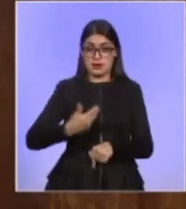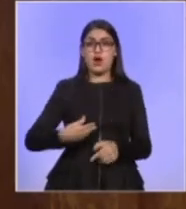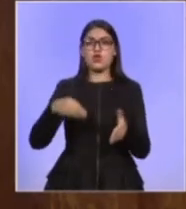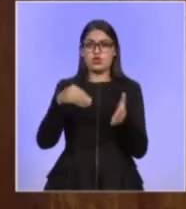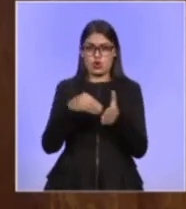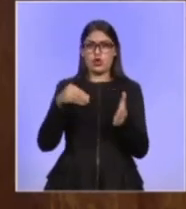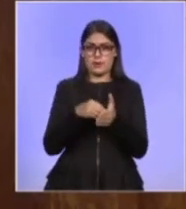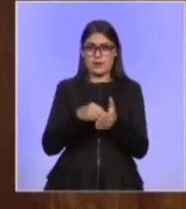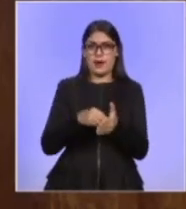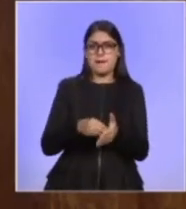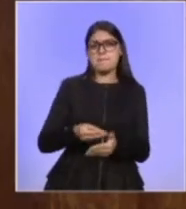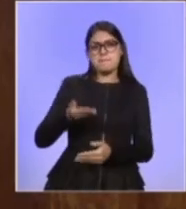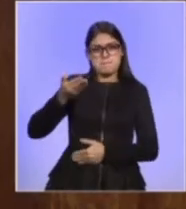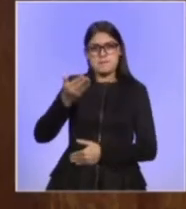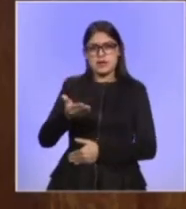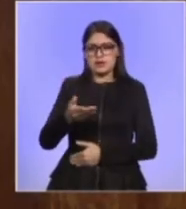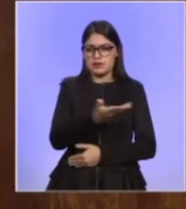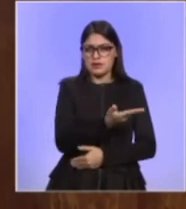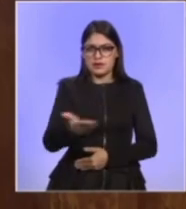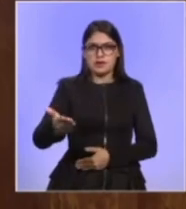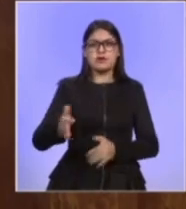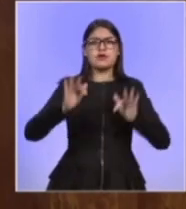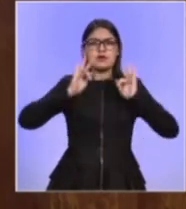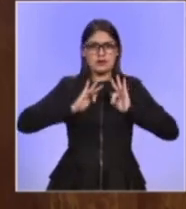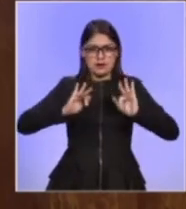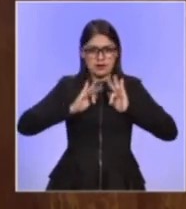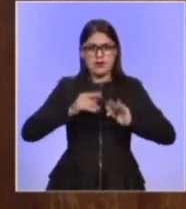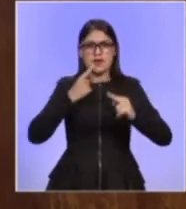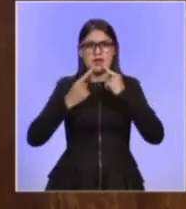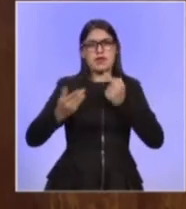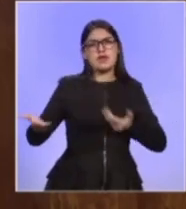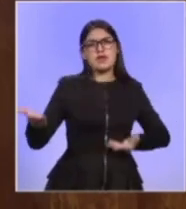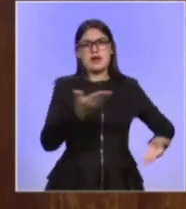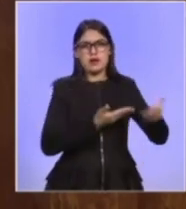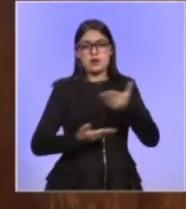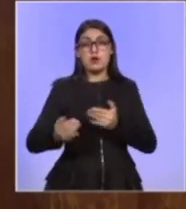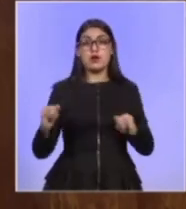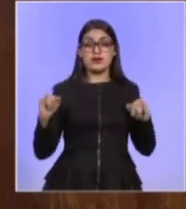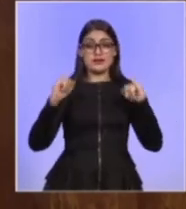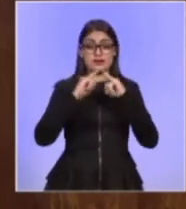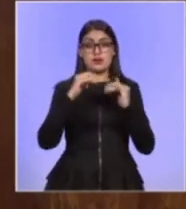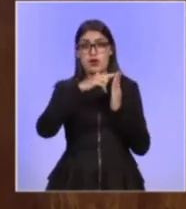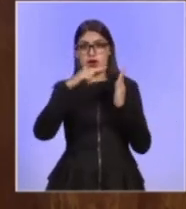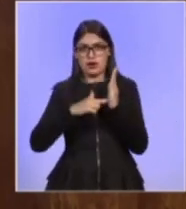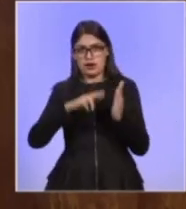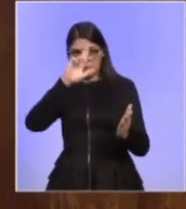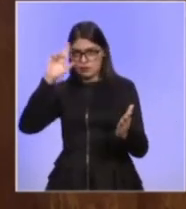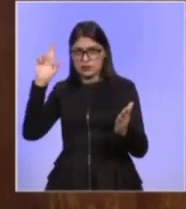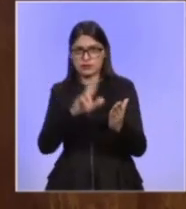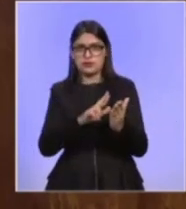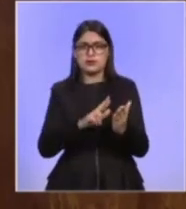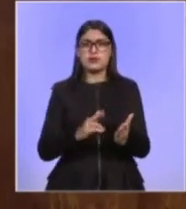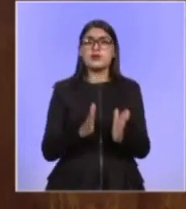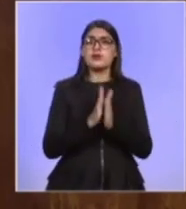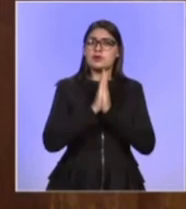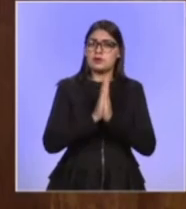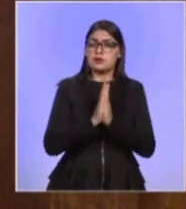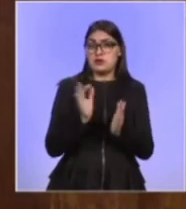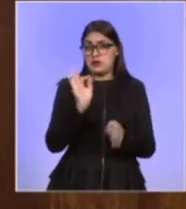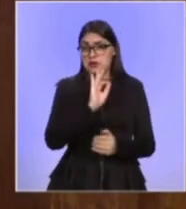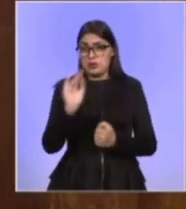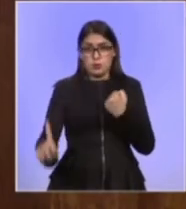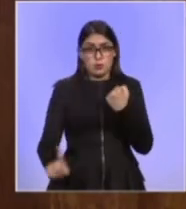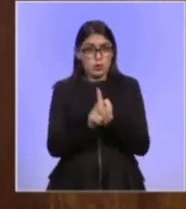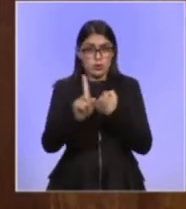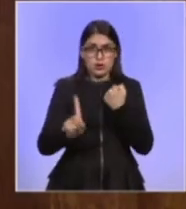llamando al diálogo a la serenidad a la institucionalidad la única forma de resolver cualquier diferendo